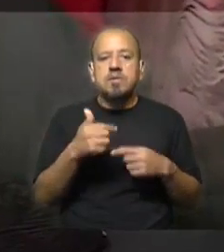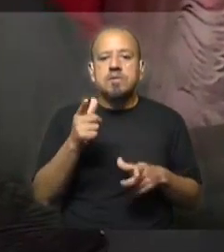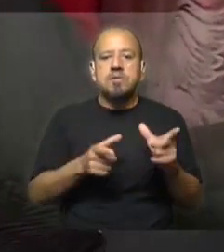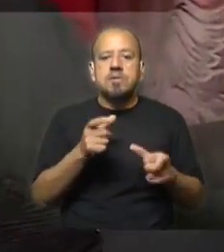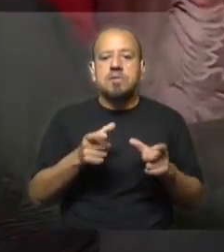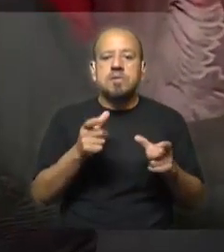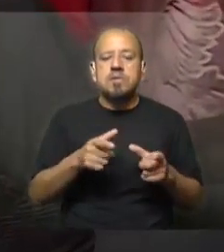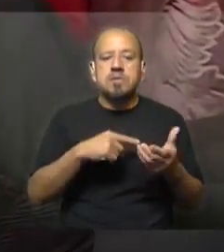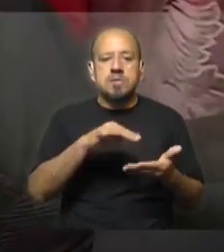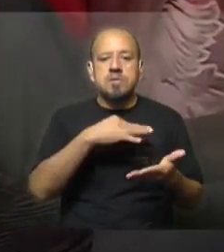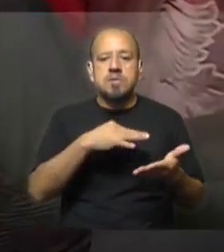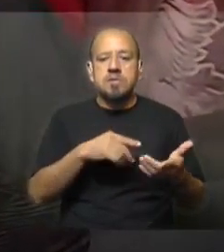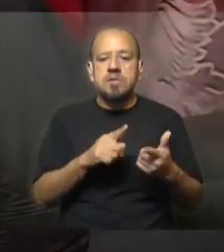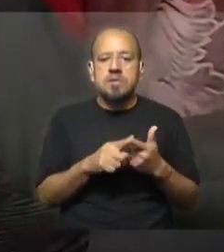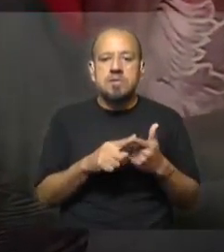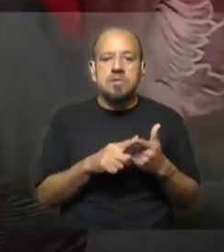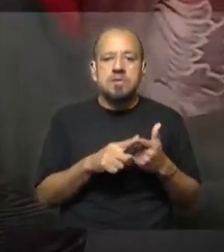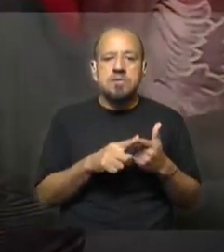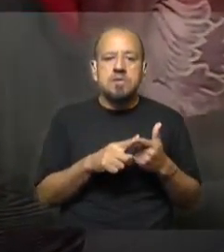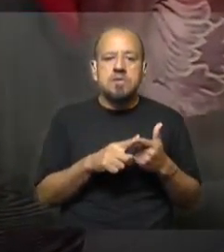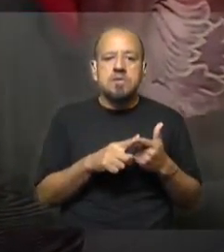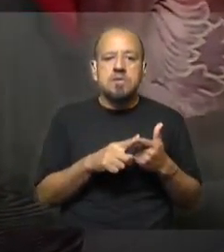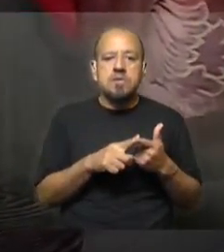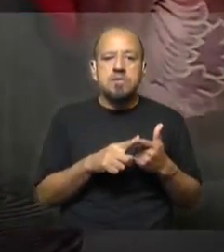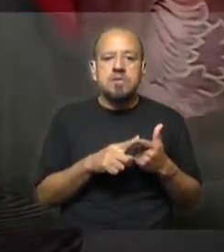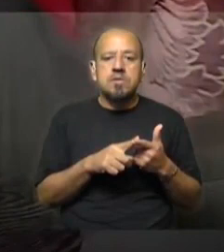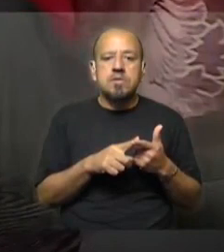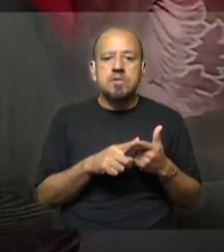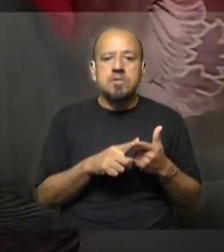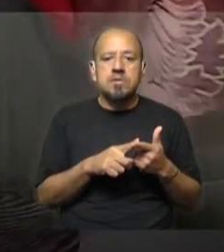que lo lea con esta historia?